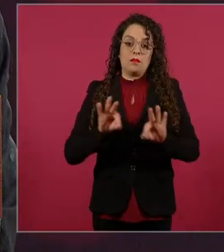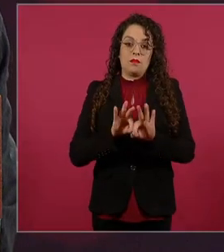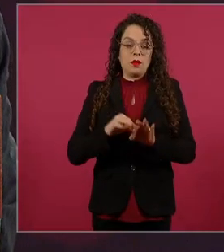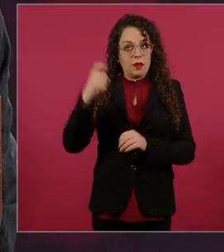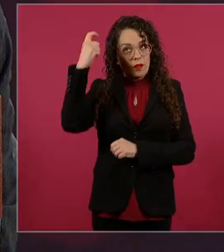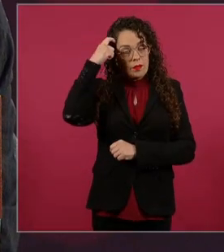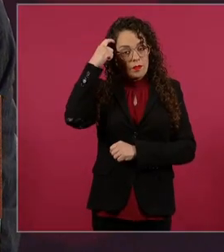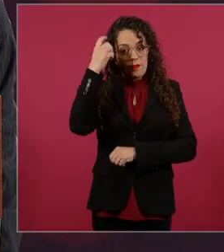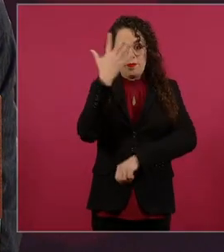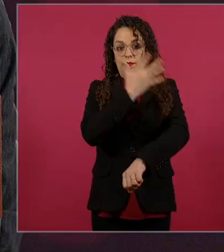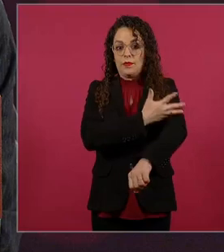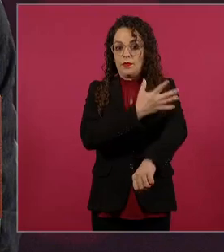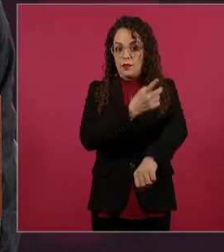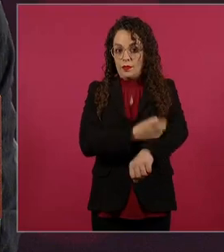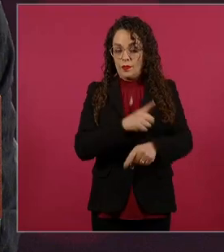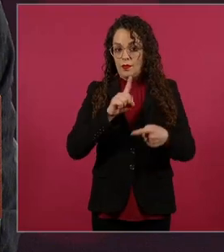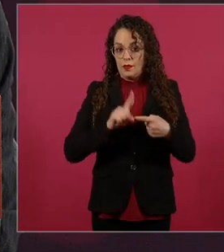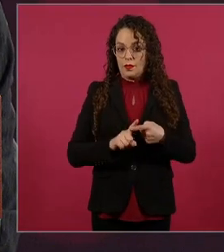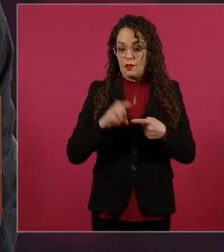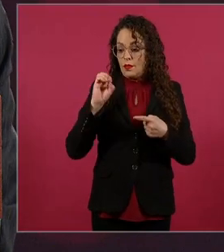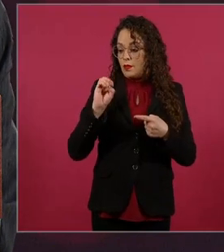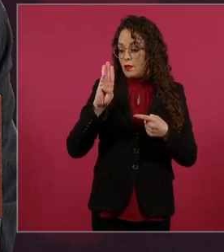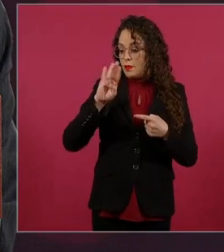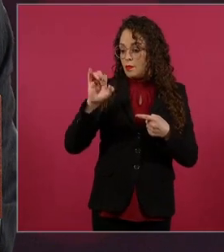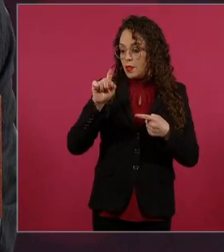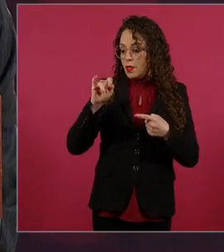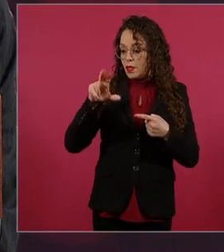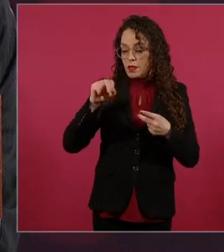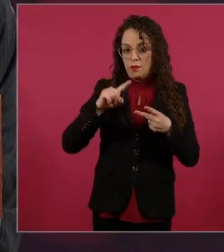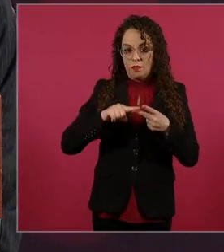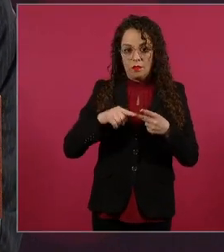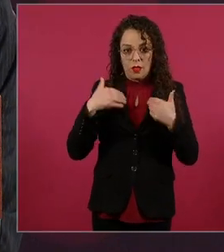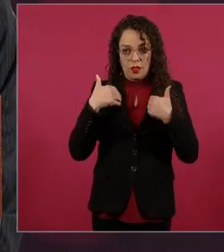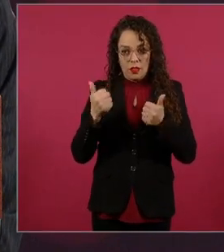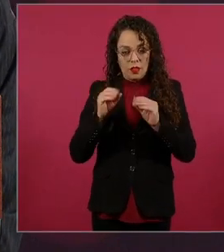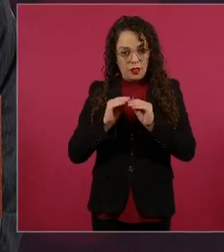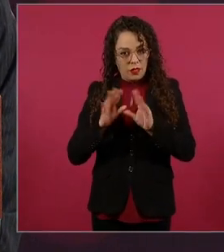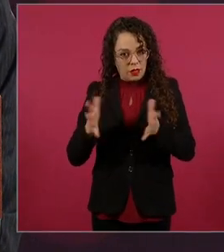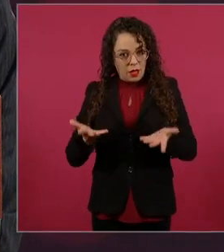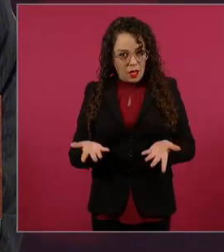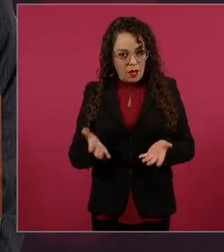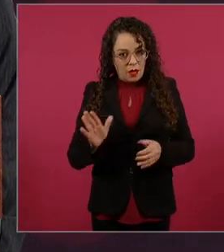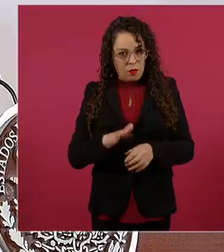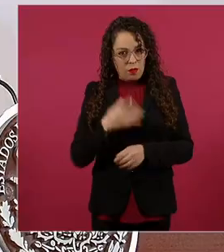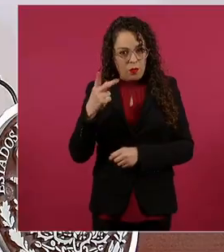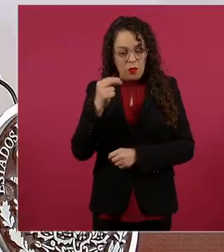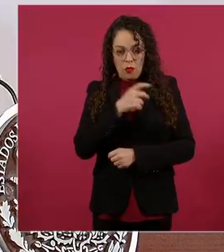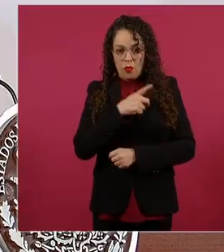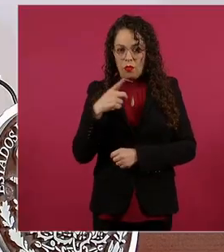honestos no puede haber deshonestidad intelectual